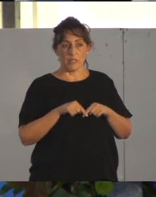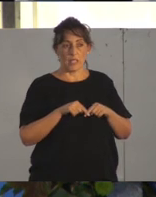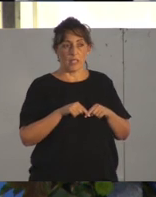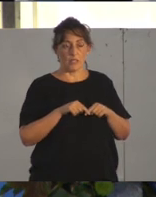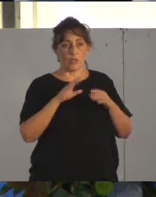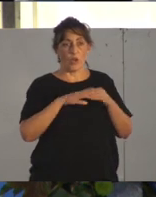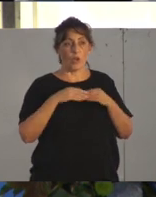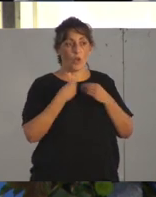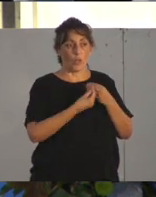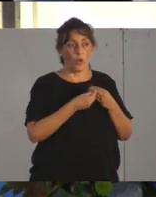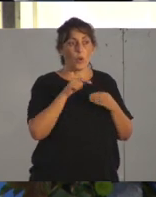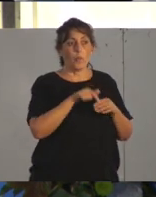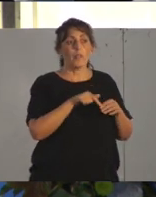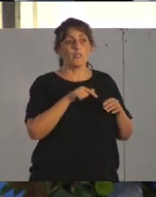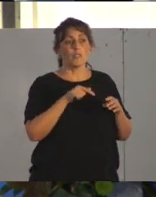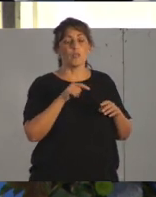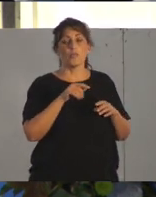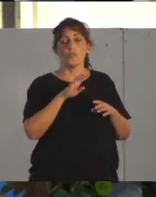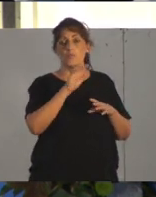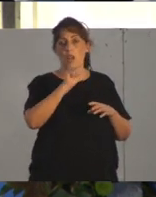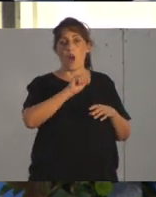unos documentos impresos en A4,